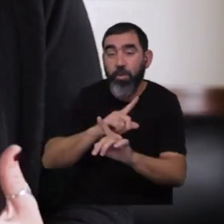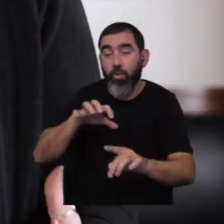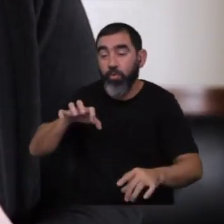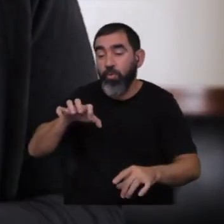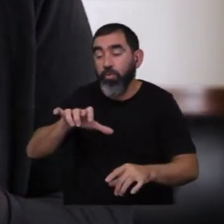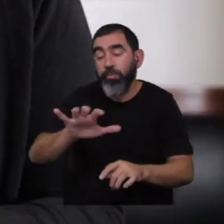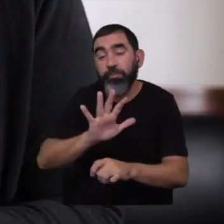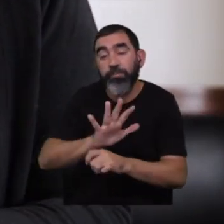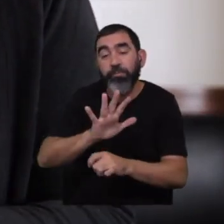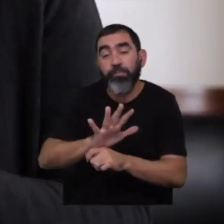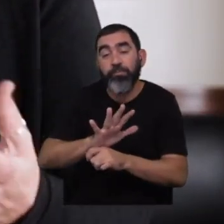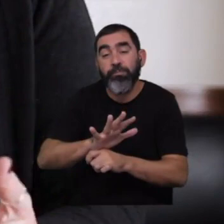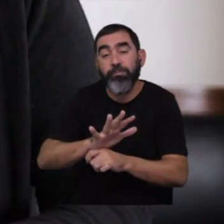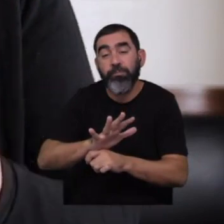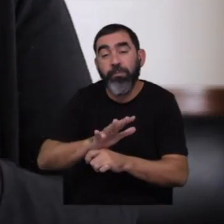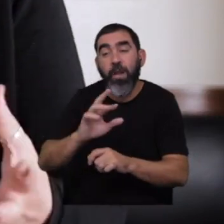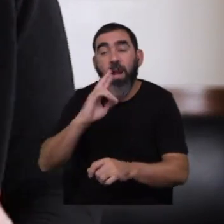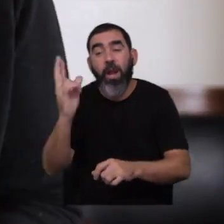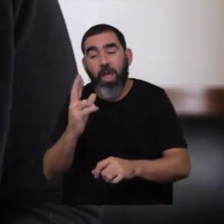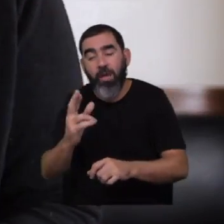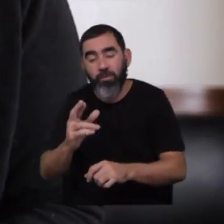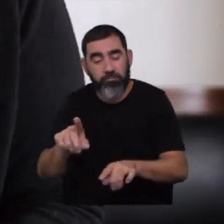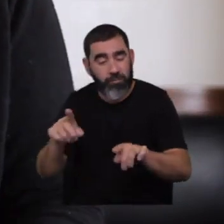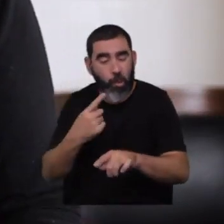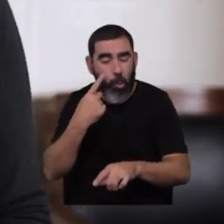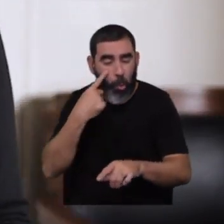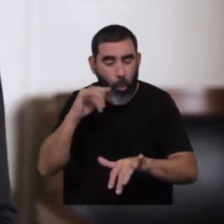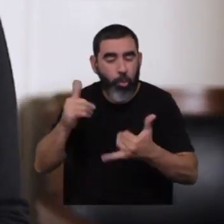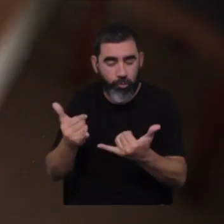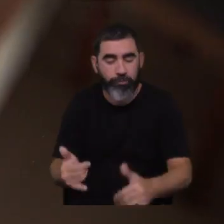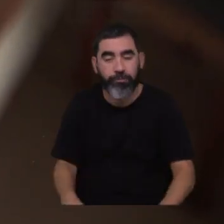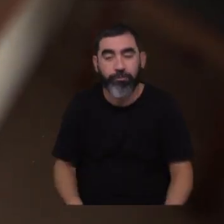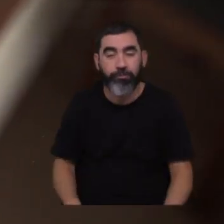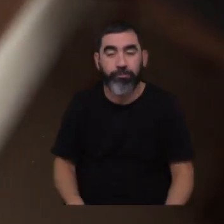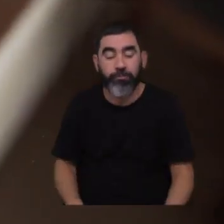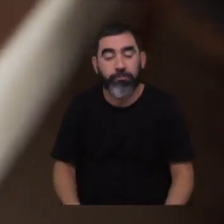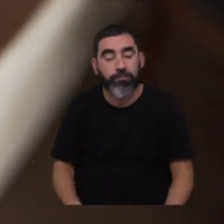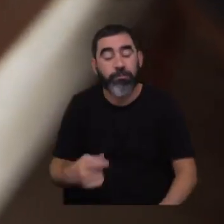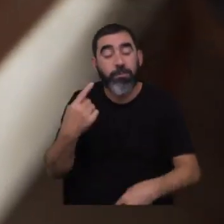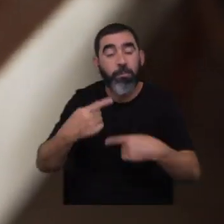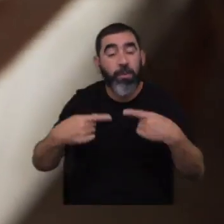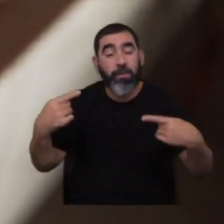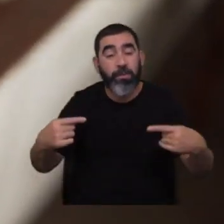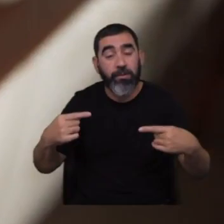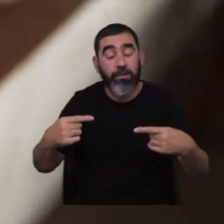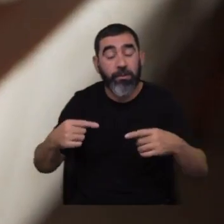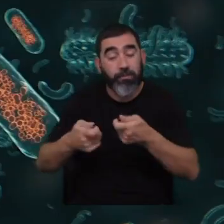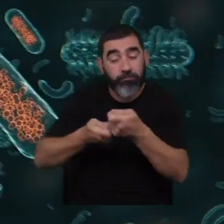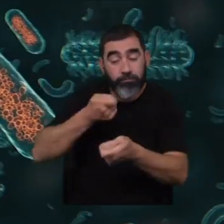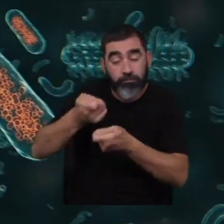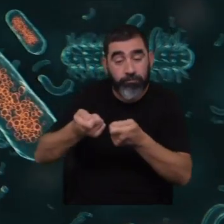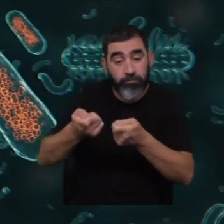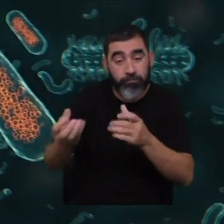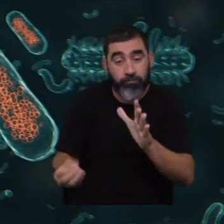microorganismo, digamos, extraño, es un microorganismo que ya conocemos. Los materiales con los cuales están hechos las